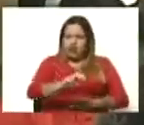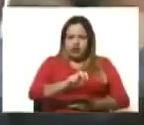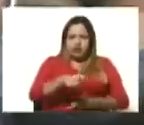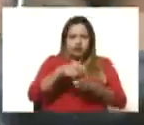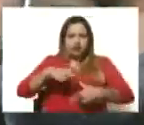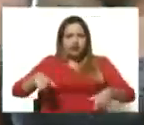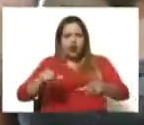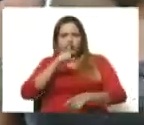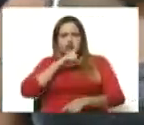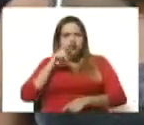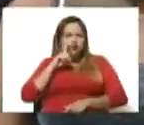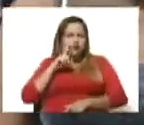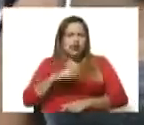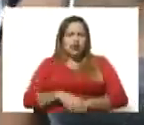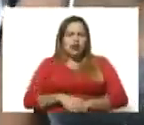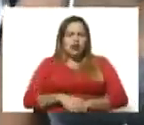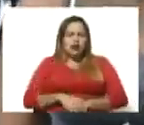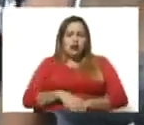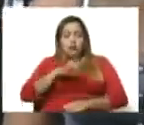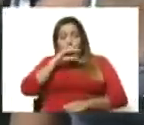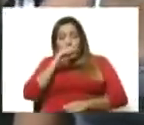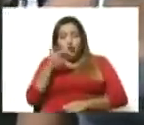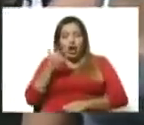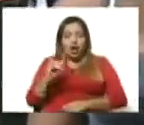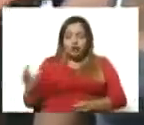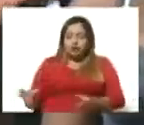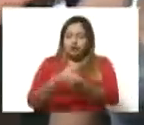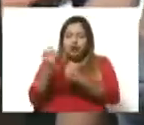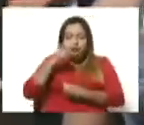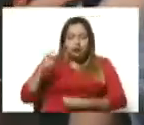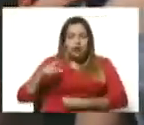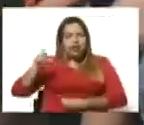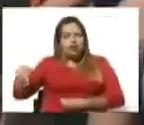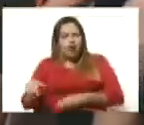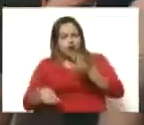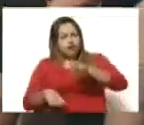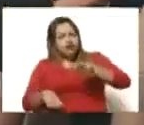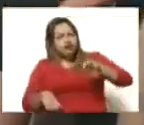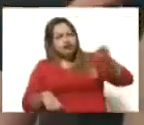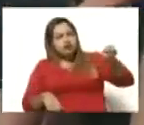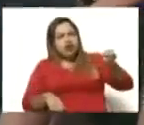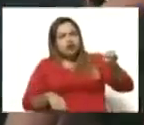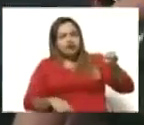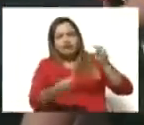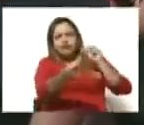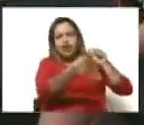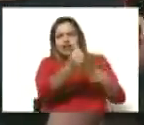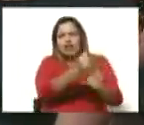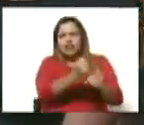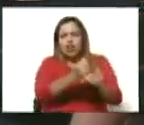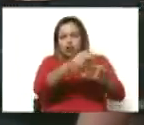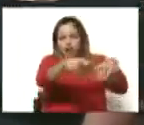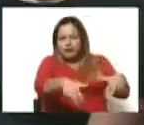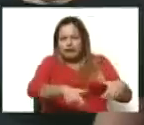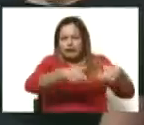caminando con el pueblo. Y después subí a hablar con los trabajadores de las máquinas. Y después